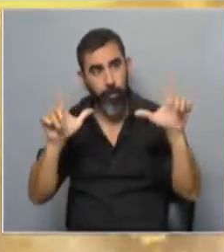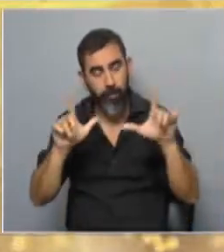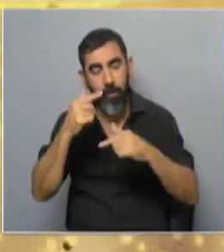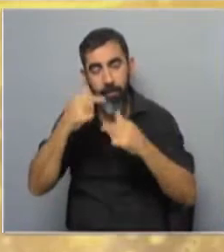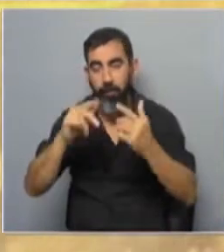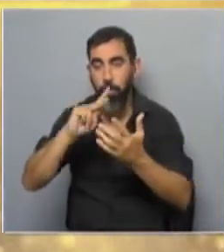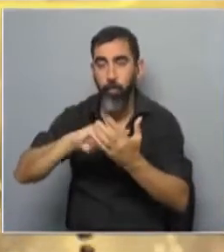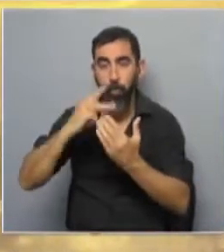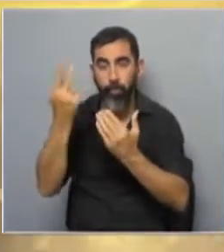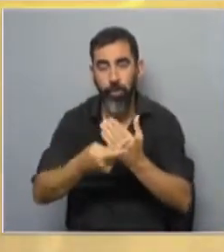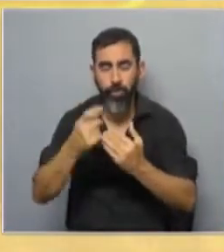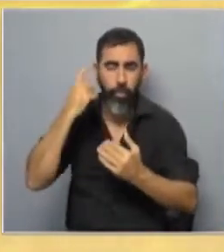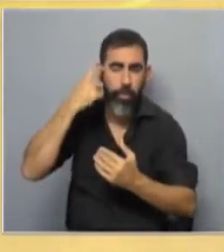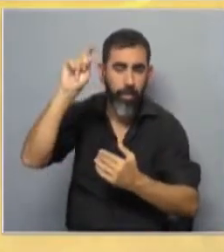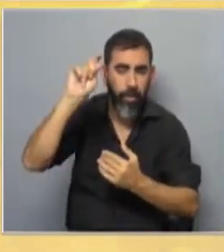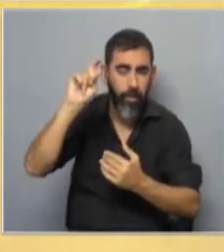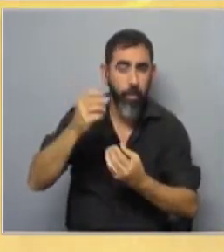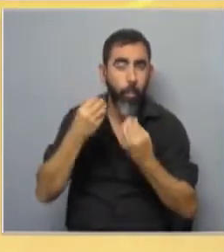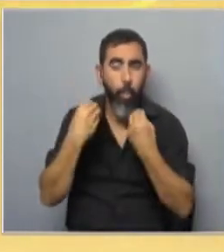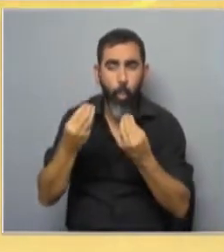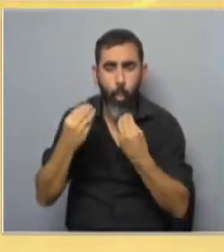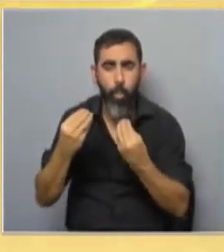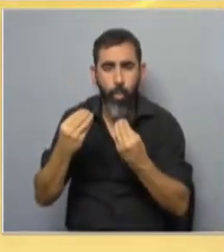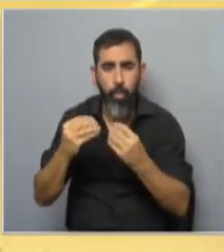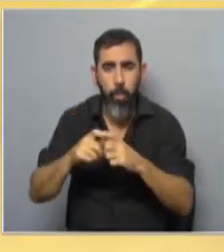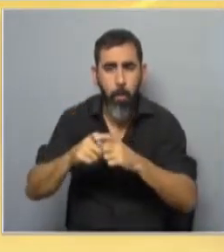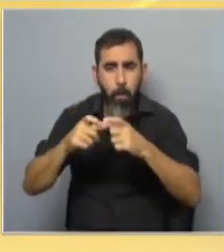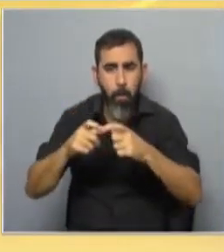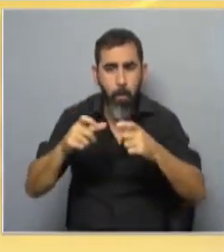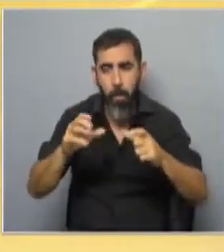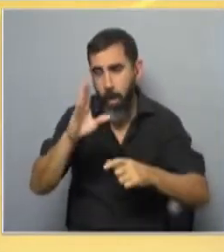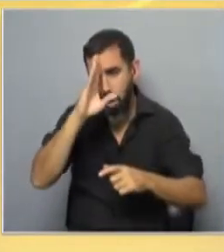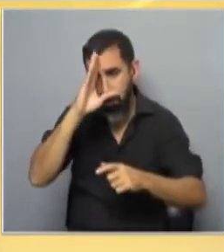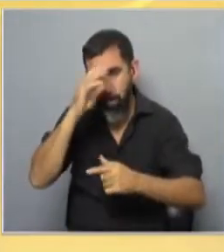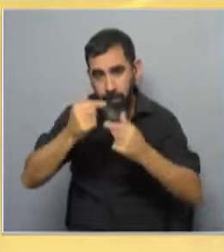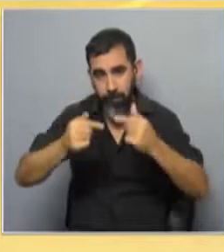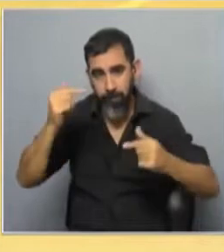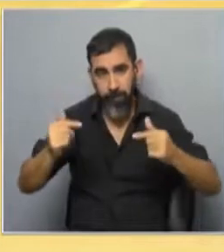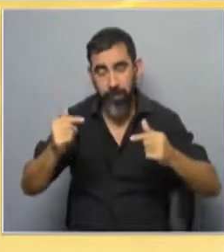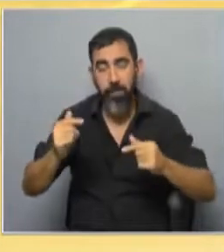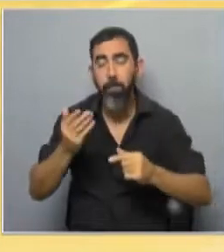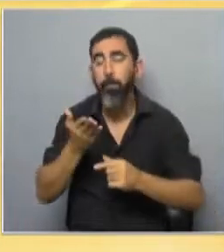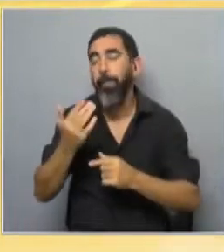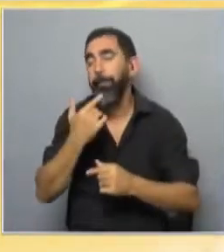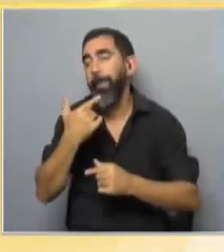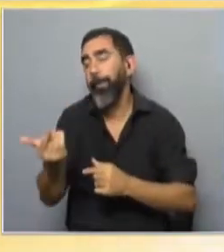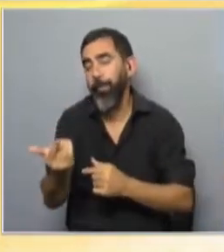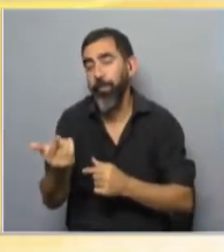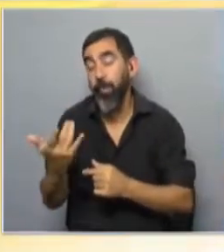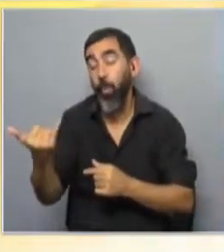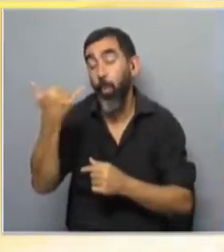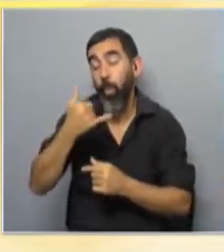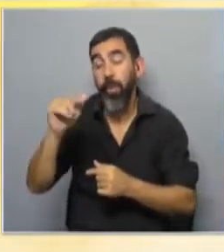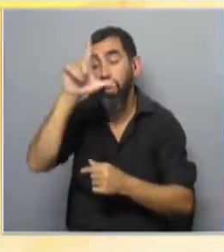con los proyectos, con las ideas, por cómo crece todo el aprendizaje Y bueno, le pedimos un ejemplo y nos contó